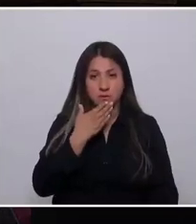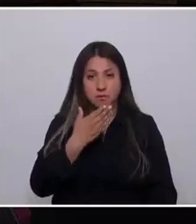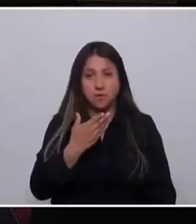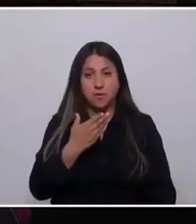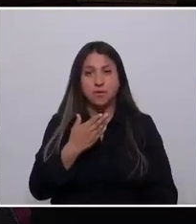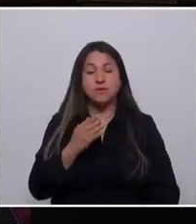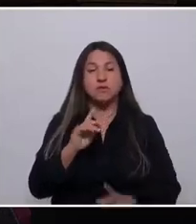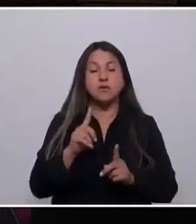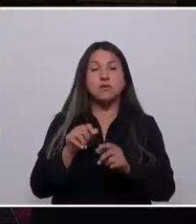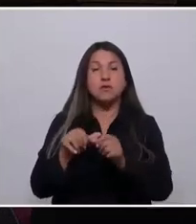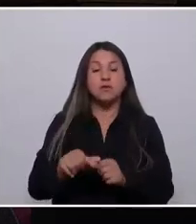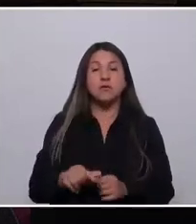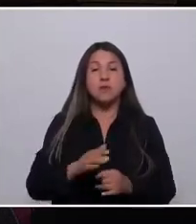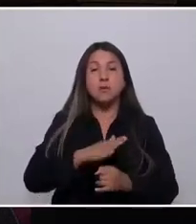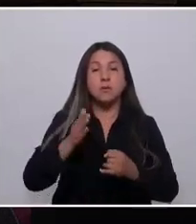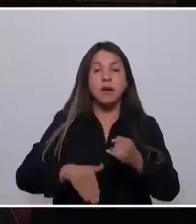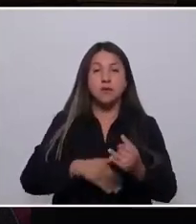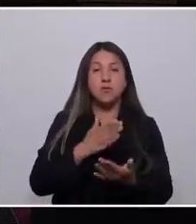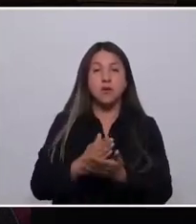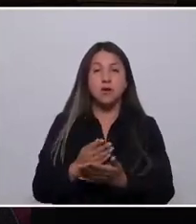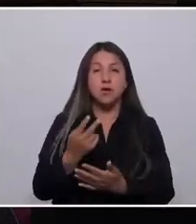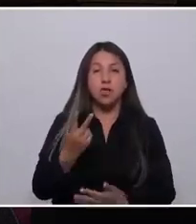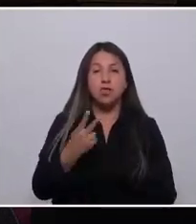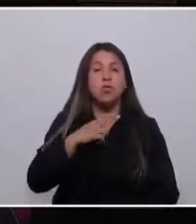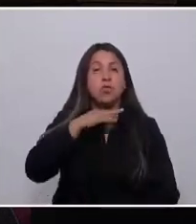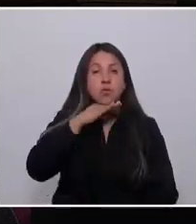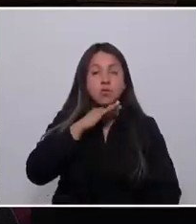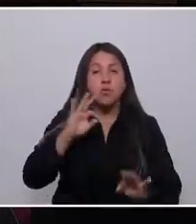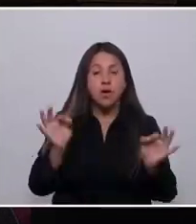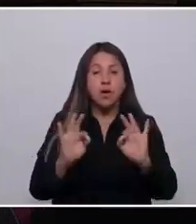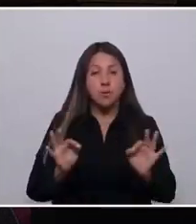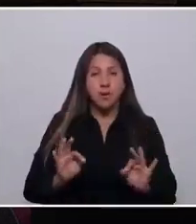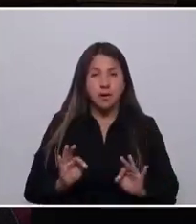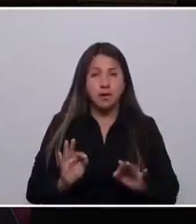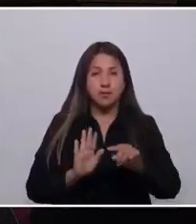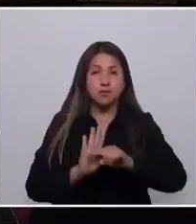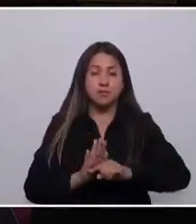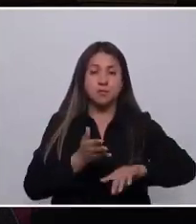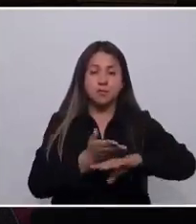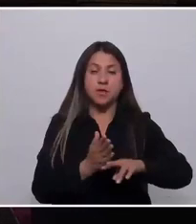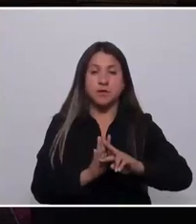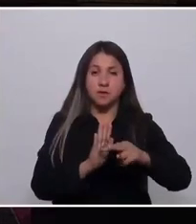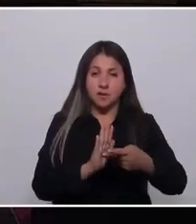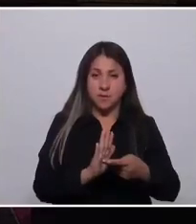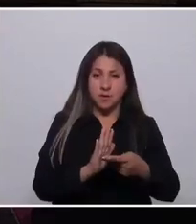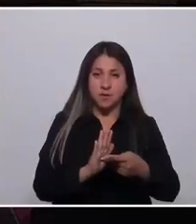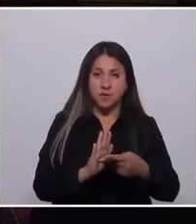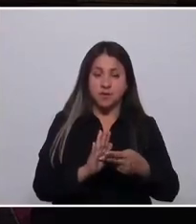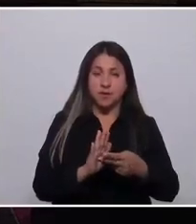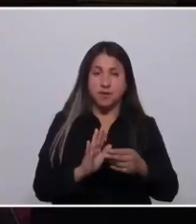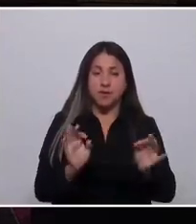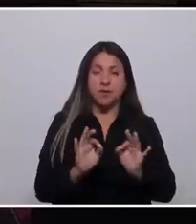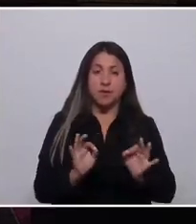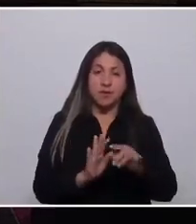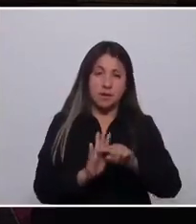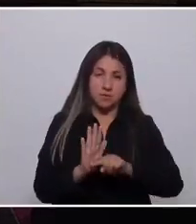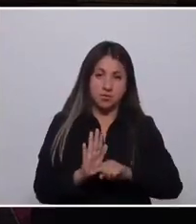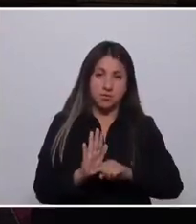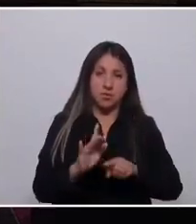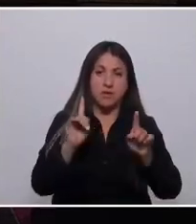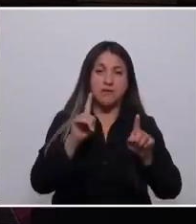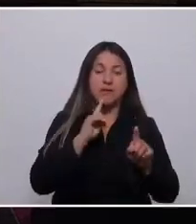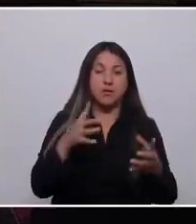conservar el plazo de hasta 2 minutos para explicar el alcance u objeto de las indicaciones que sean